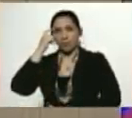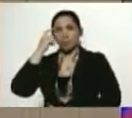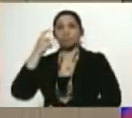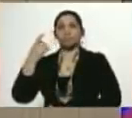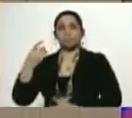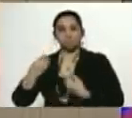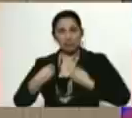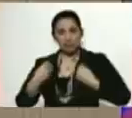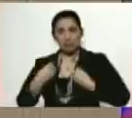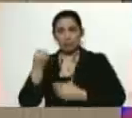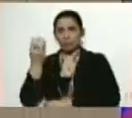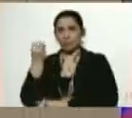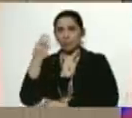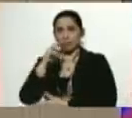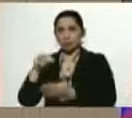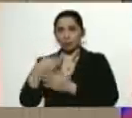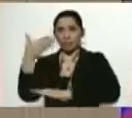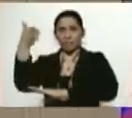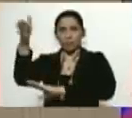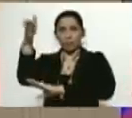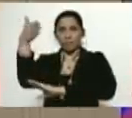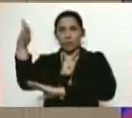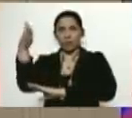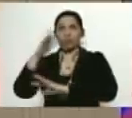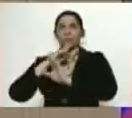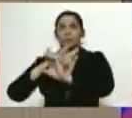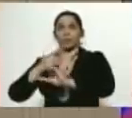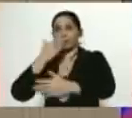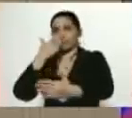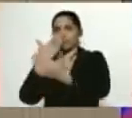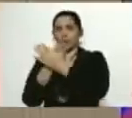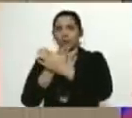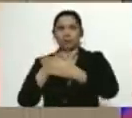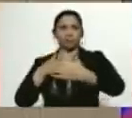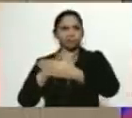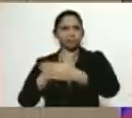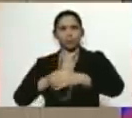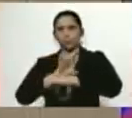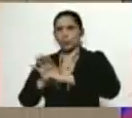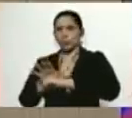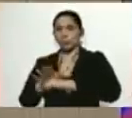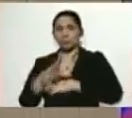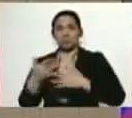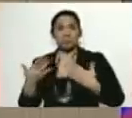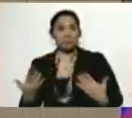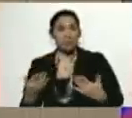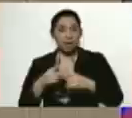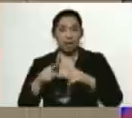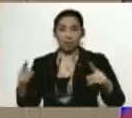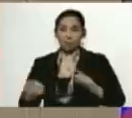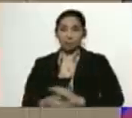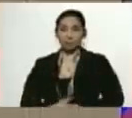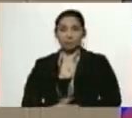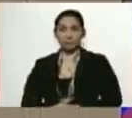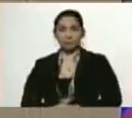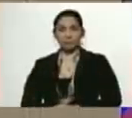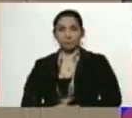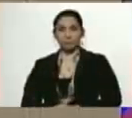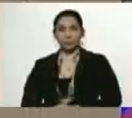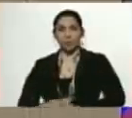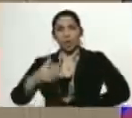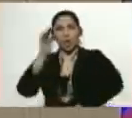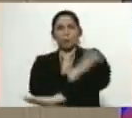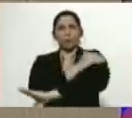Nacional de Venezuela para responder al COVID-19. Pero como medios provenientes de la